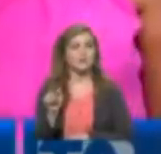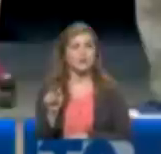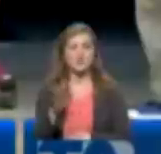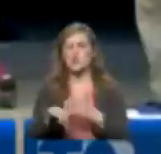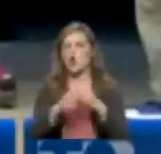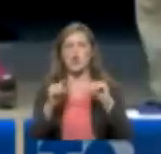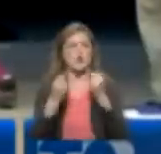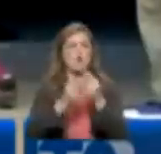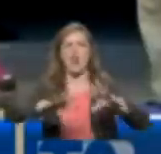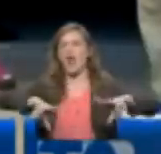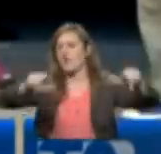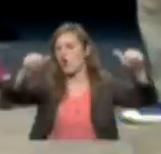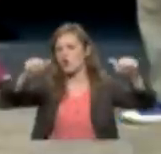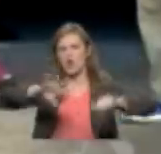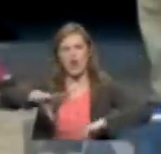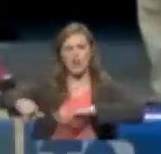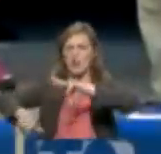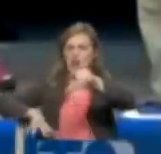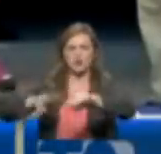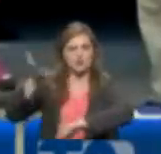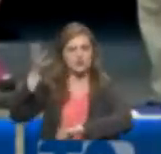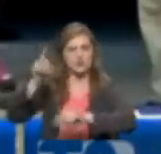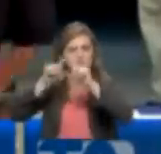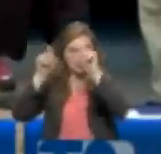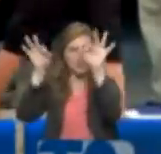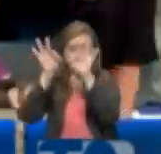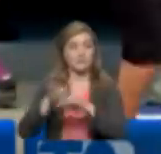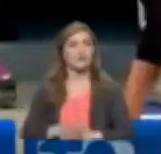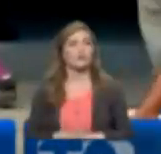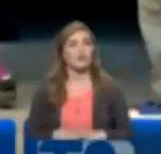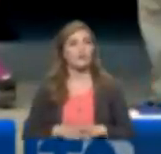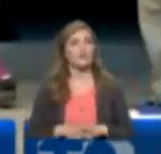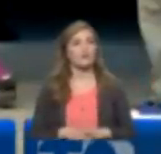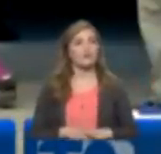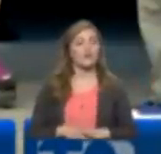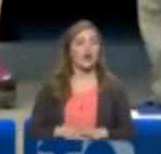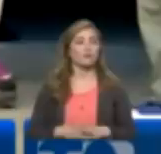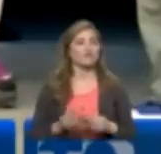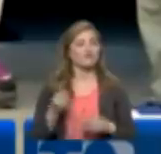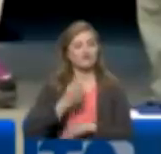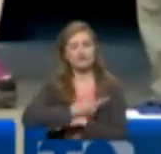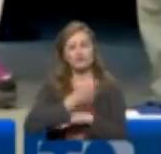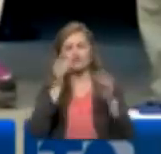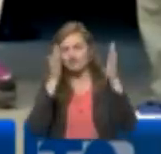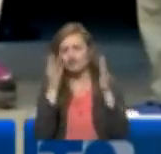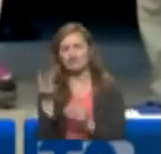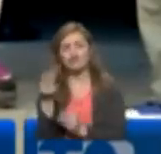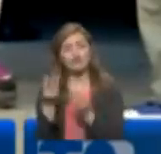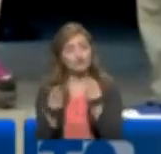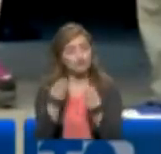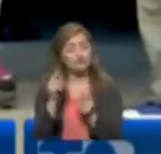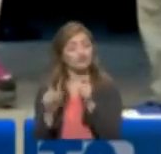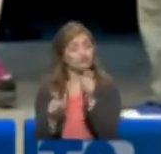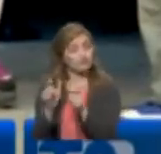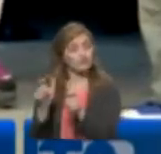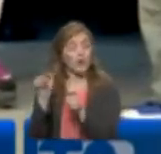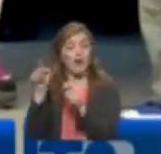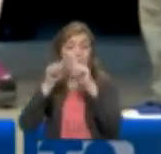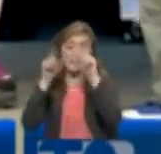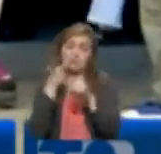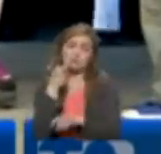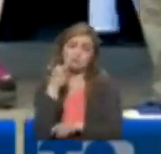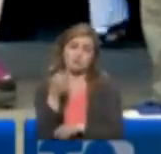80 y 800 denuncias por día se tramita en el servicio de atención al cliente de sl pese a ello desde la entidad aseguran